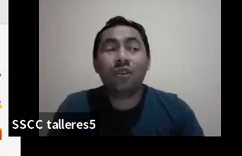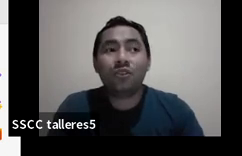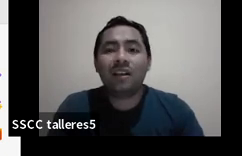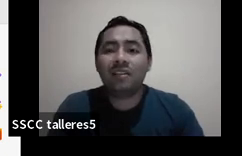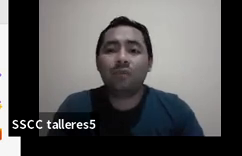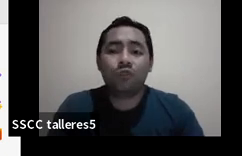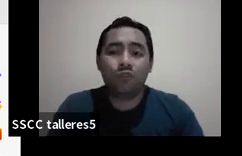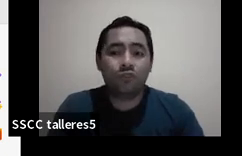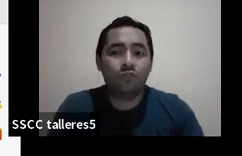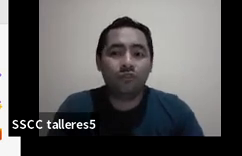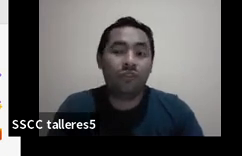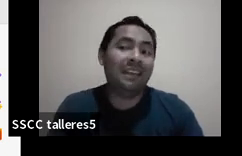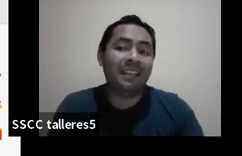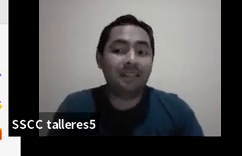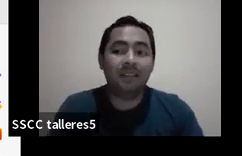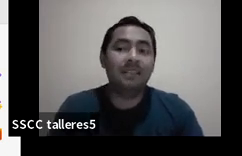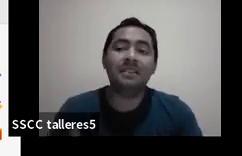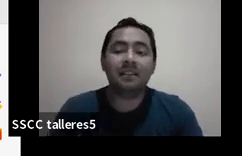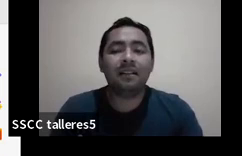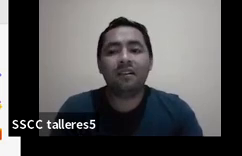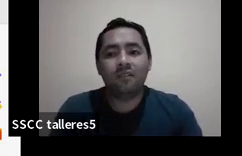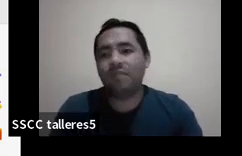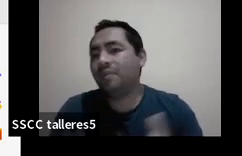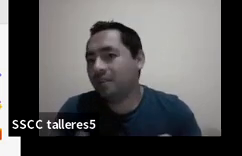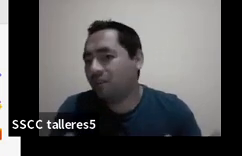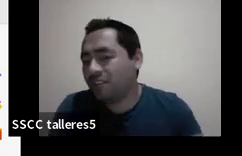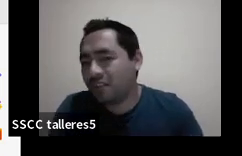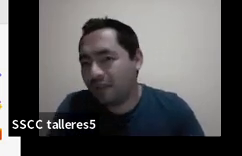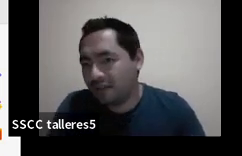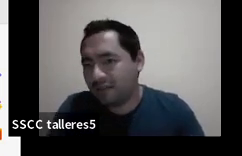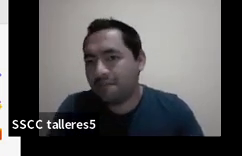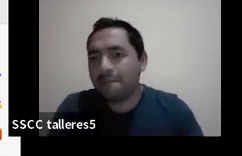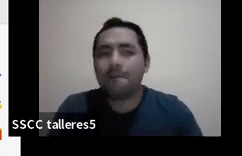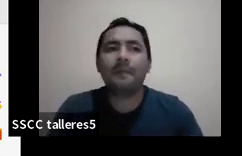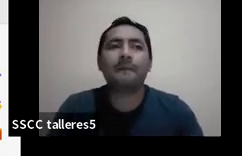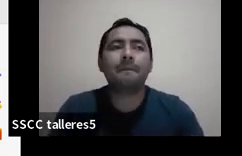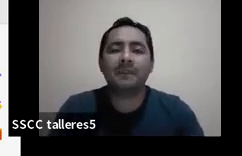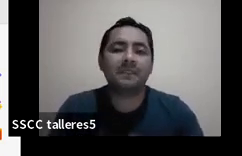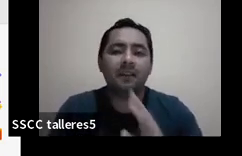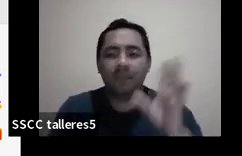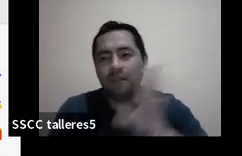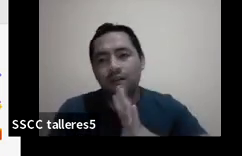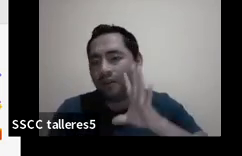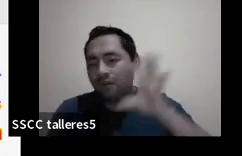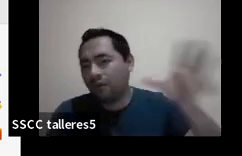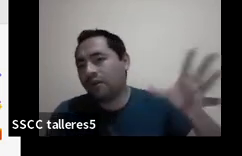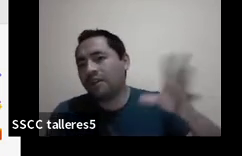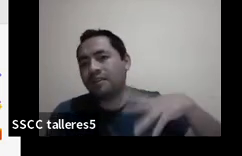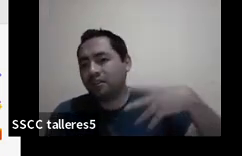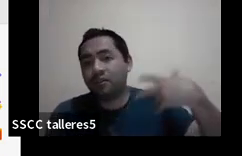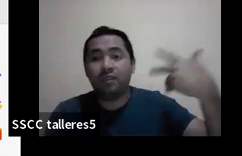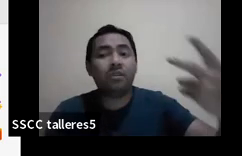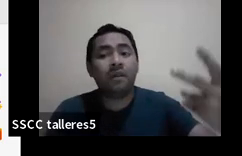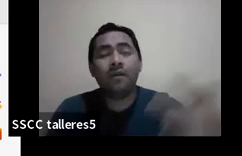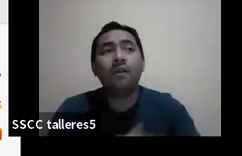esa situación hace que muchos solos o ingresan y desertan o simplemente no se atreven a ingresar, ¿no? Y lo que único que